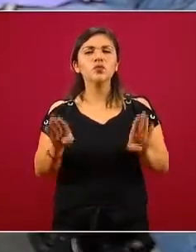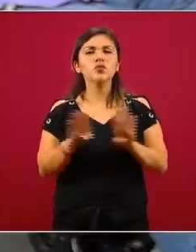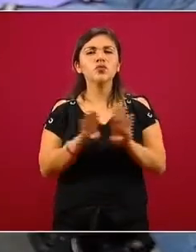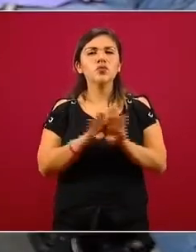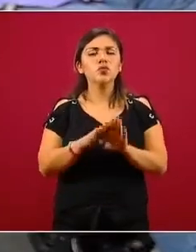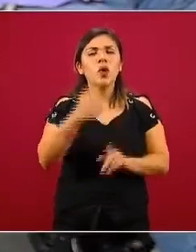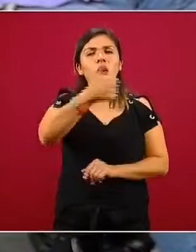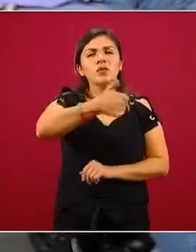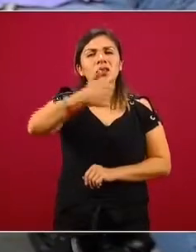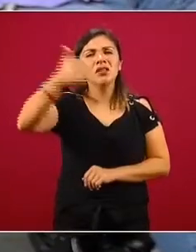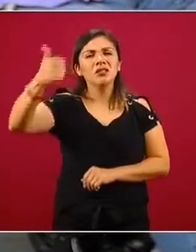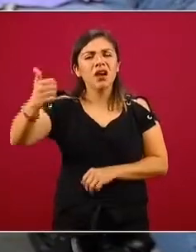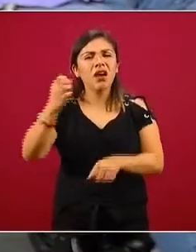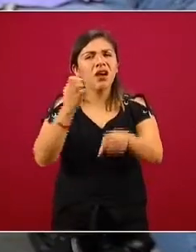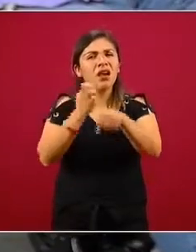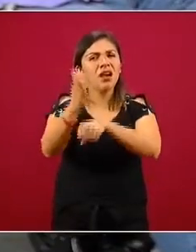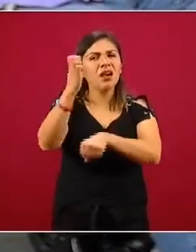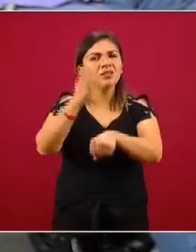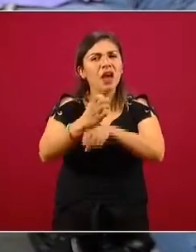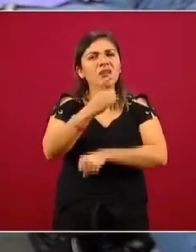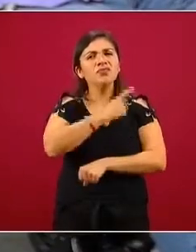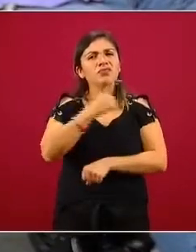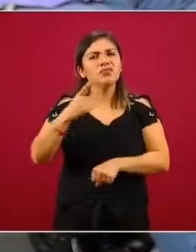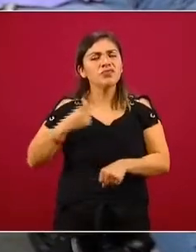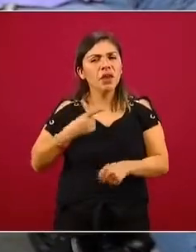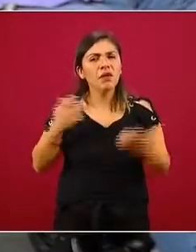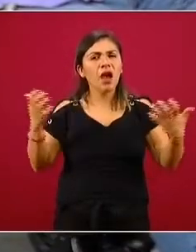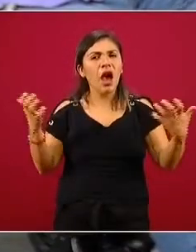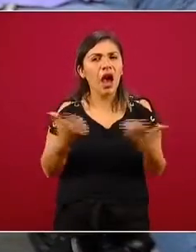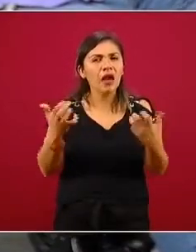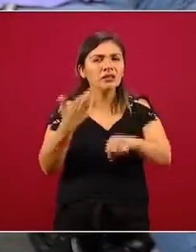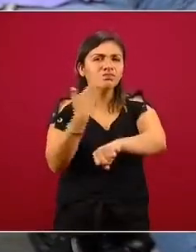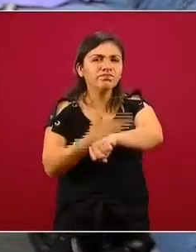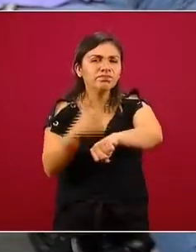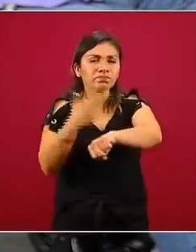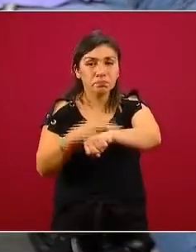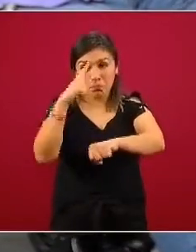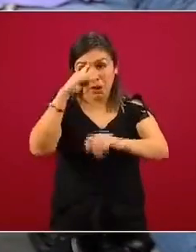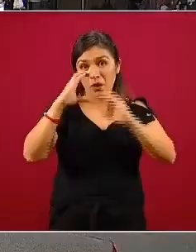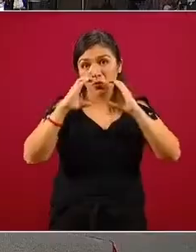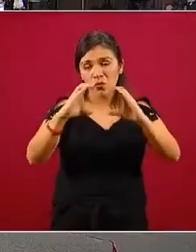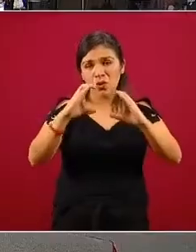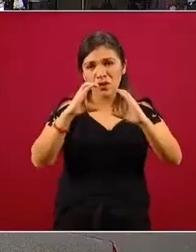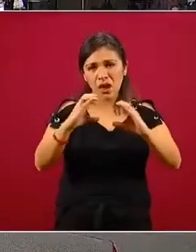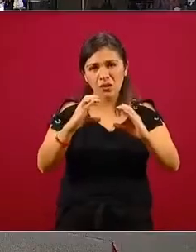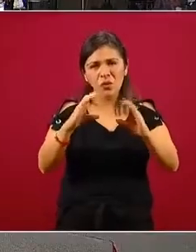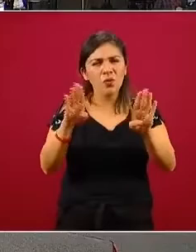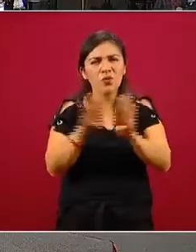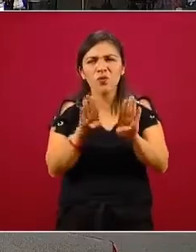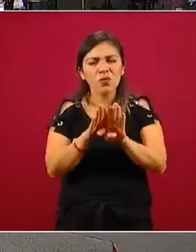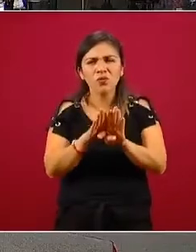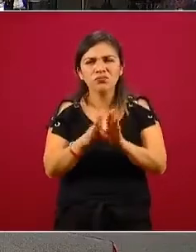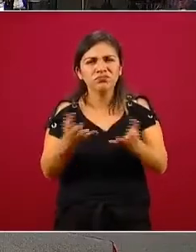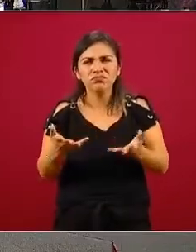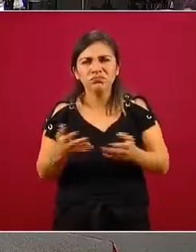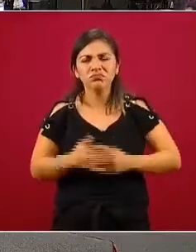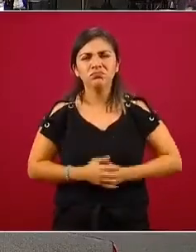cada entidad debería de aplicar las medidas. Gracias. Sin duda, muchas gracias,